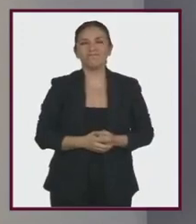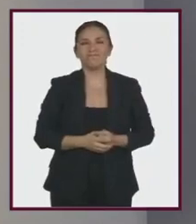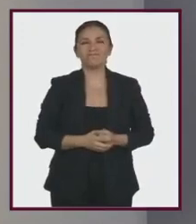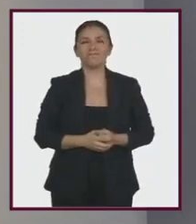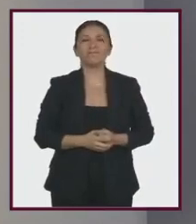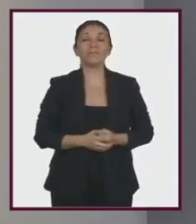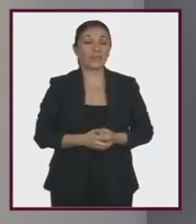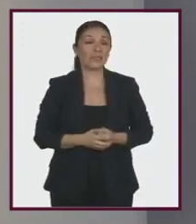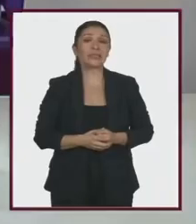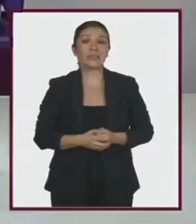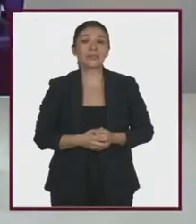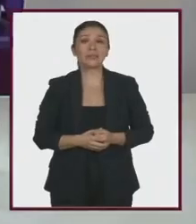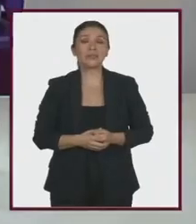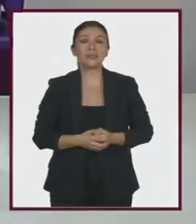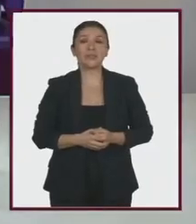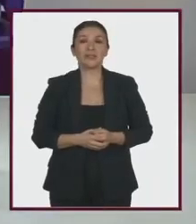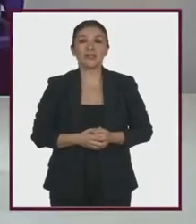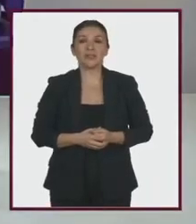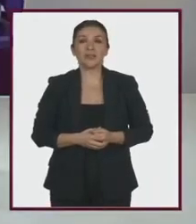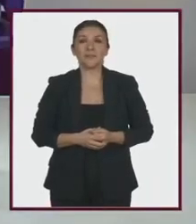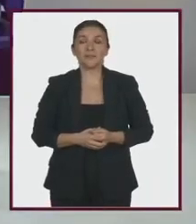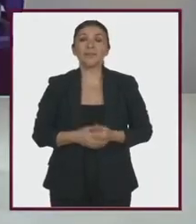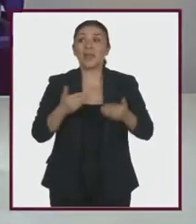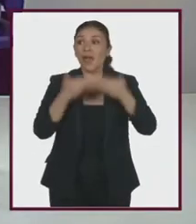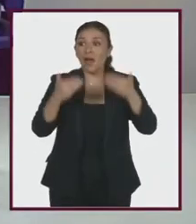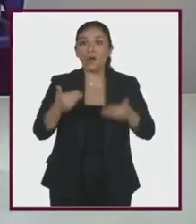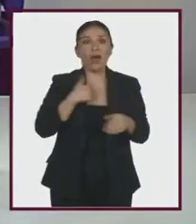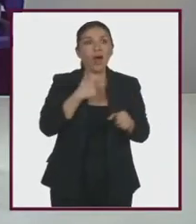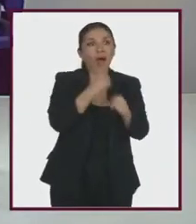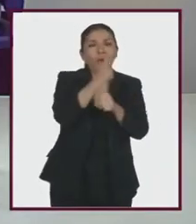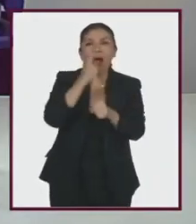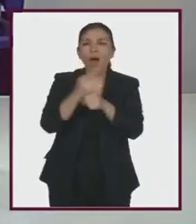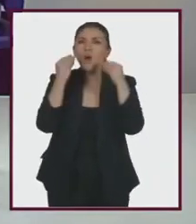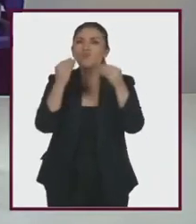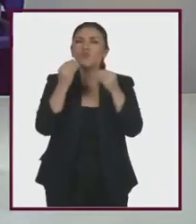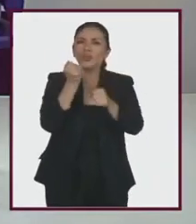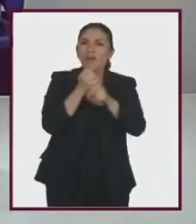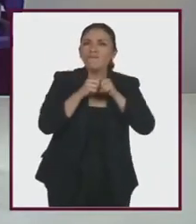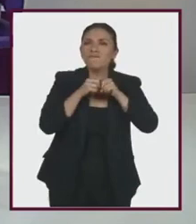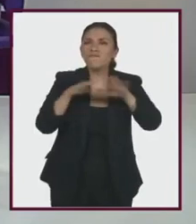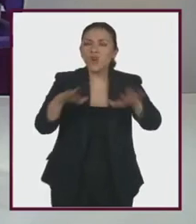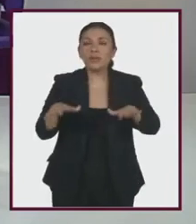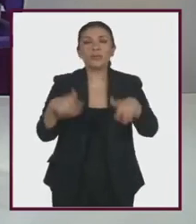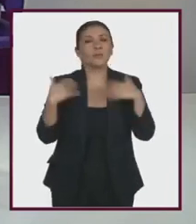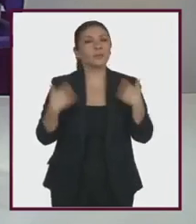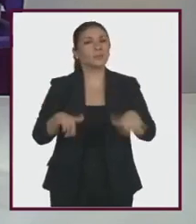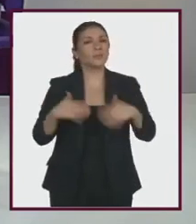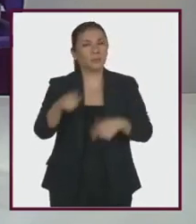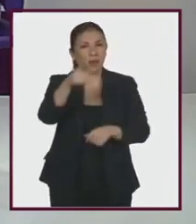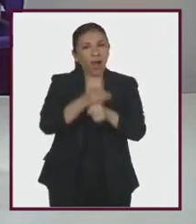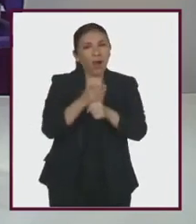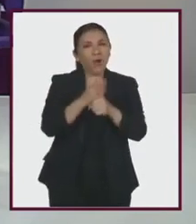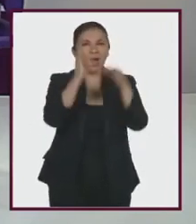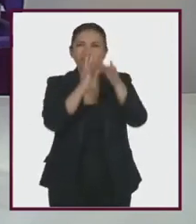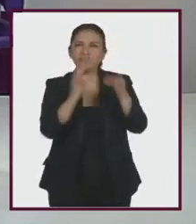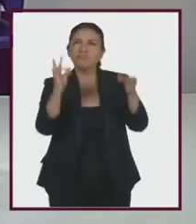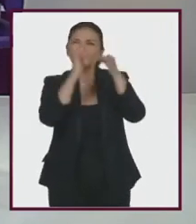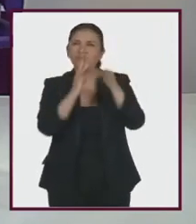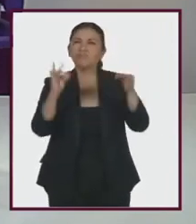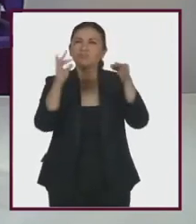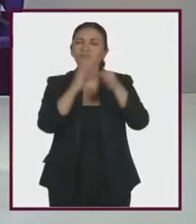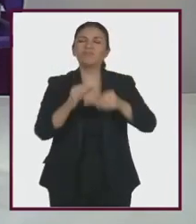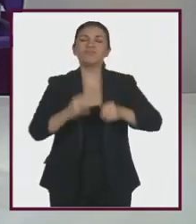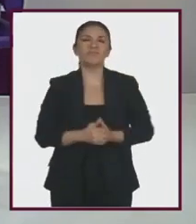Bueno, pues estamos descubriendo tanta información, la información que está compartiendo la doctora Paulina